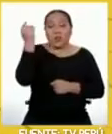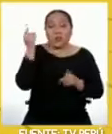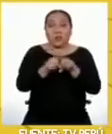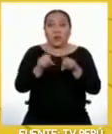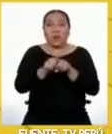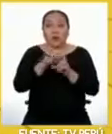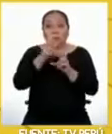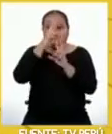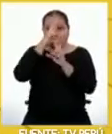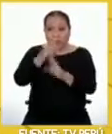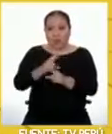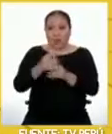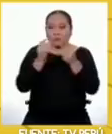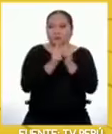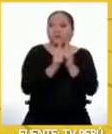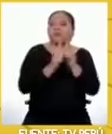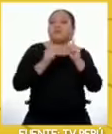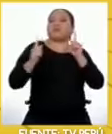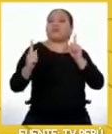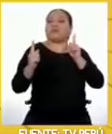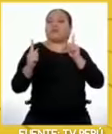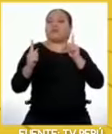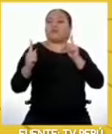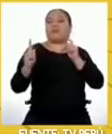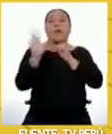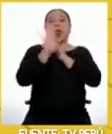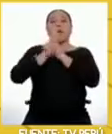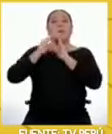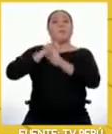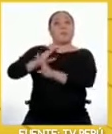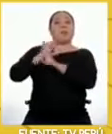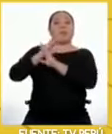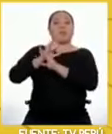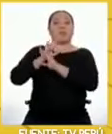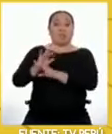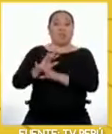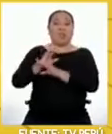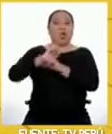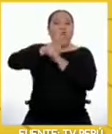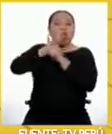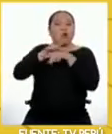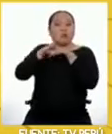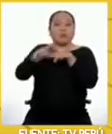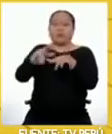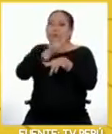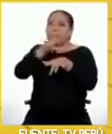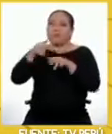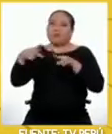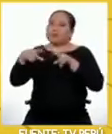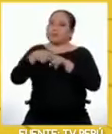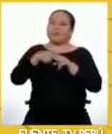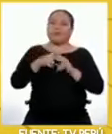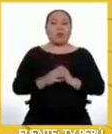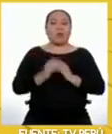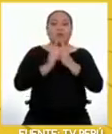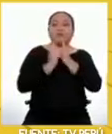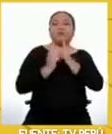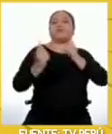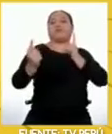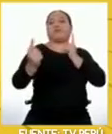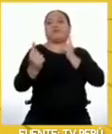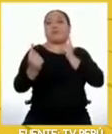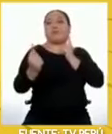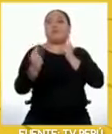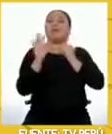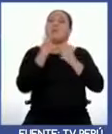olvidarte de respetar el distanciamiento social para prevenir que el COVID-19 siga propagándose en el país. Mantén tu distancia,